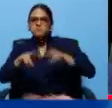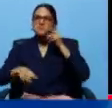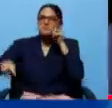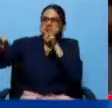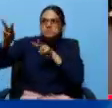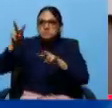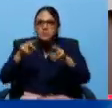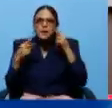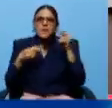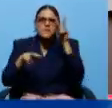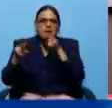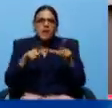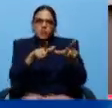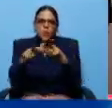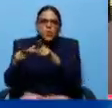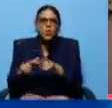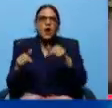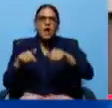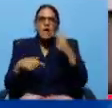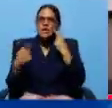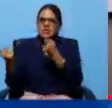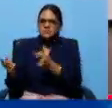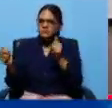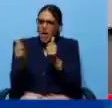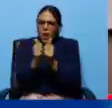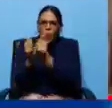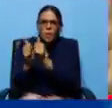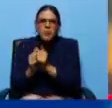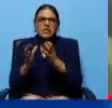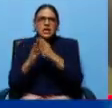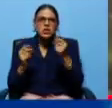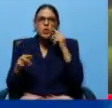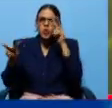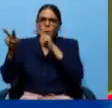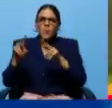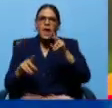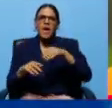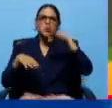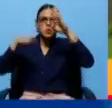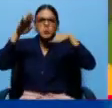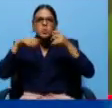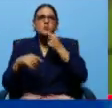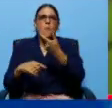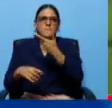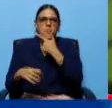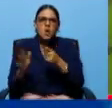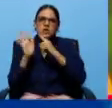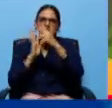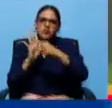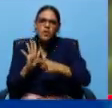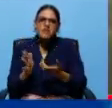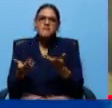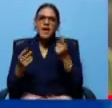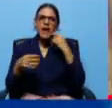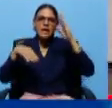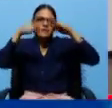estos espacios, por aquí Leonardo, por aquí Simón, por aquí Francisco de Miranda,